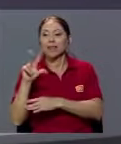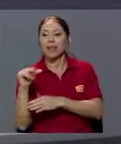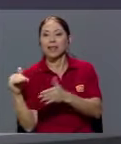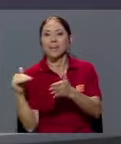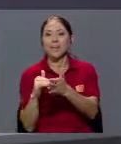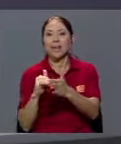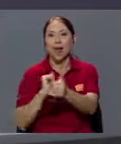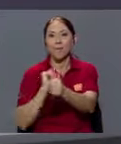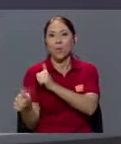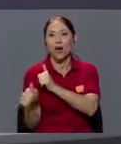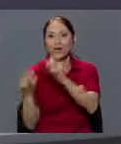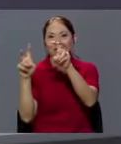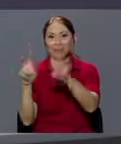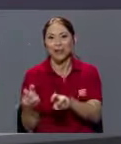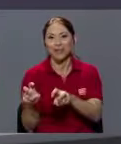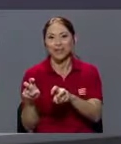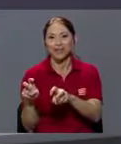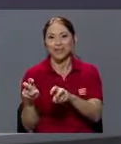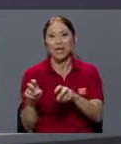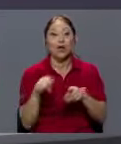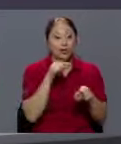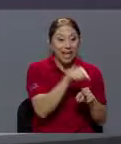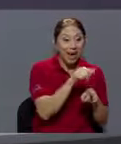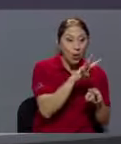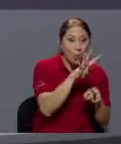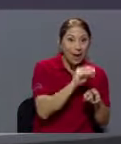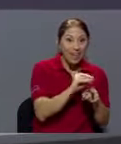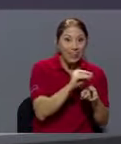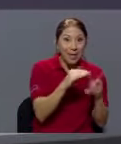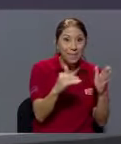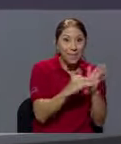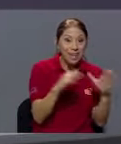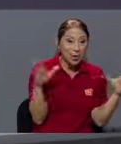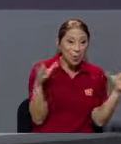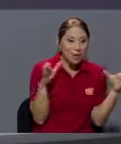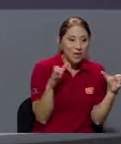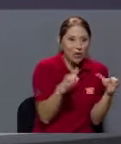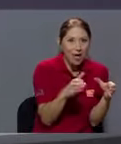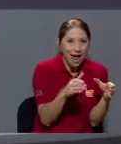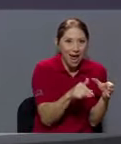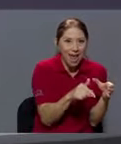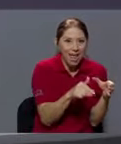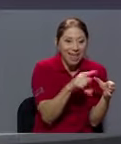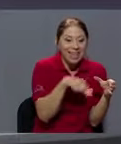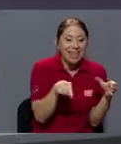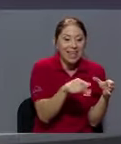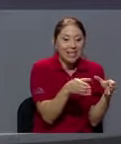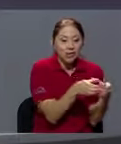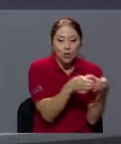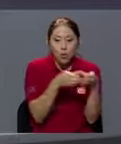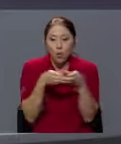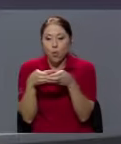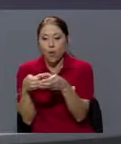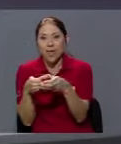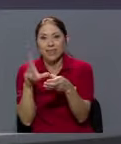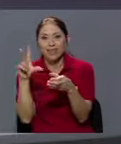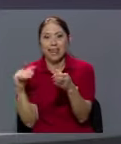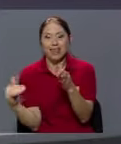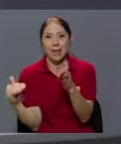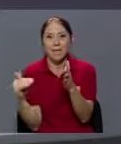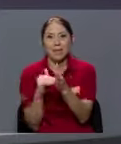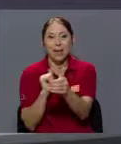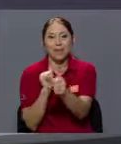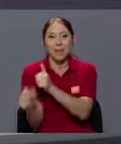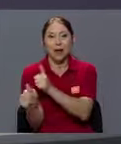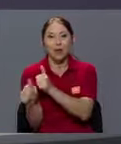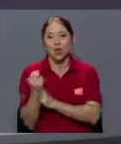pruebas. O sea, esos 40.000 son una minoría. Y de esos 30.000 aprobaron las pruebas, 12.000 quedaron